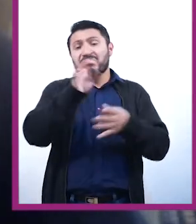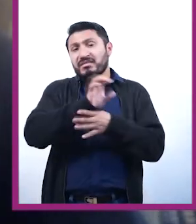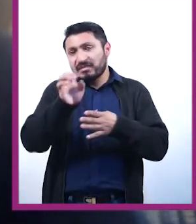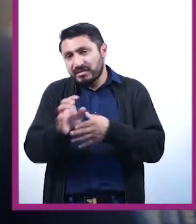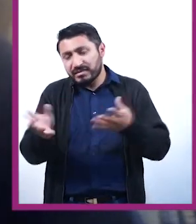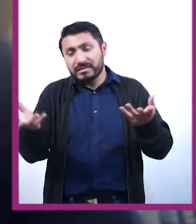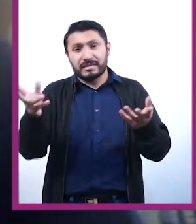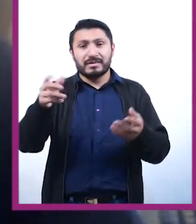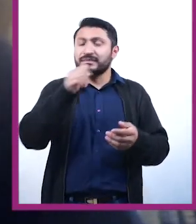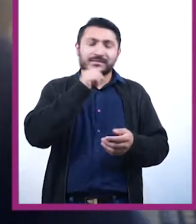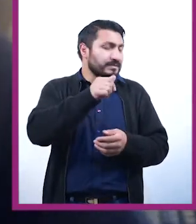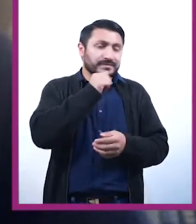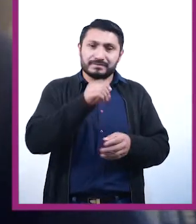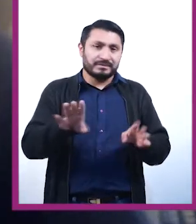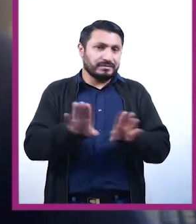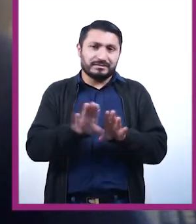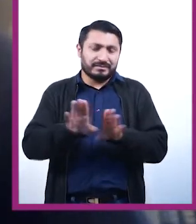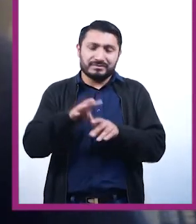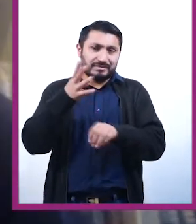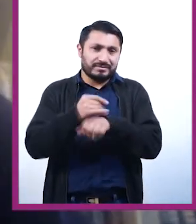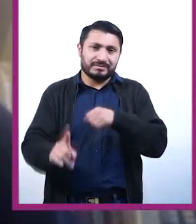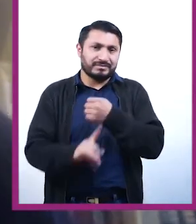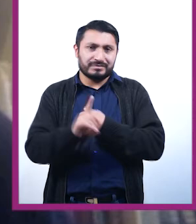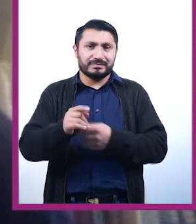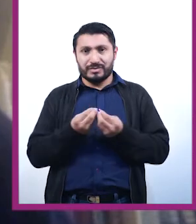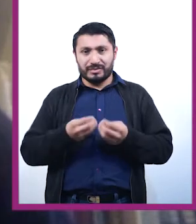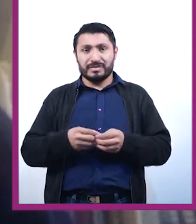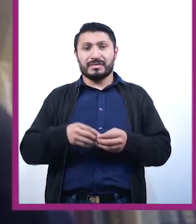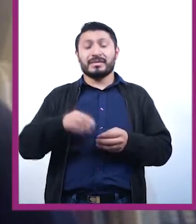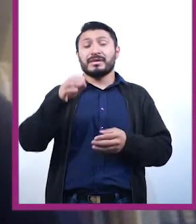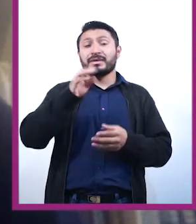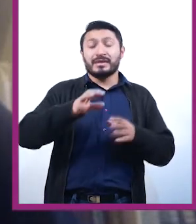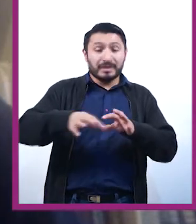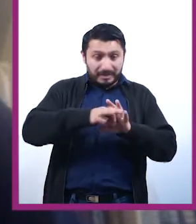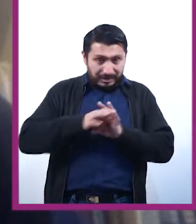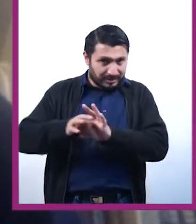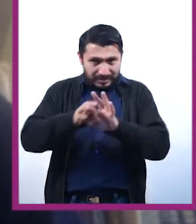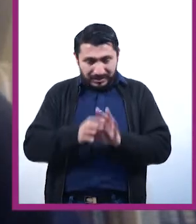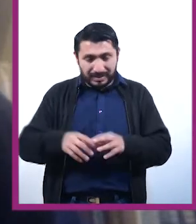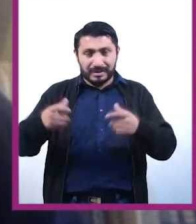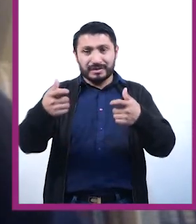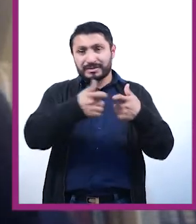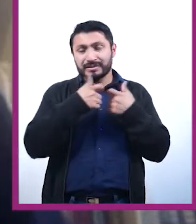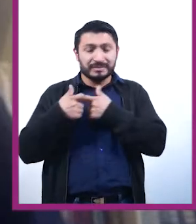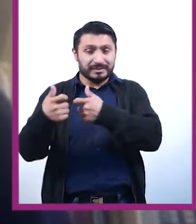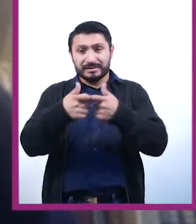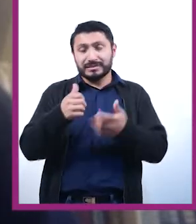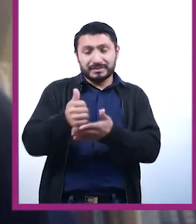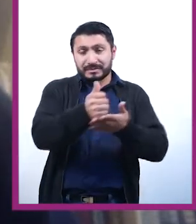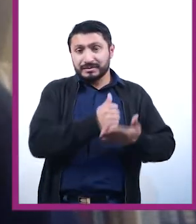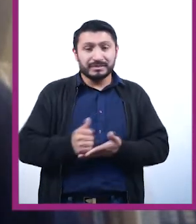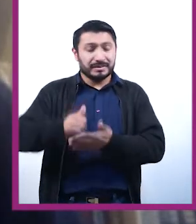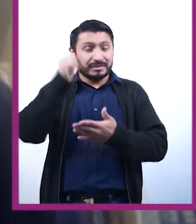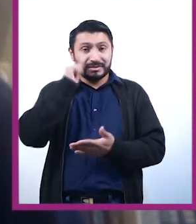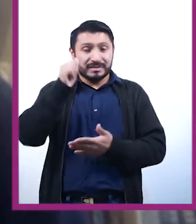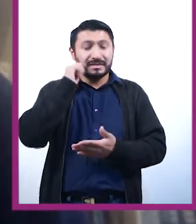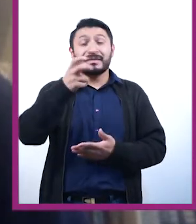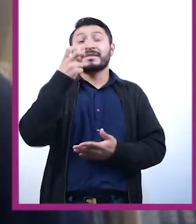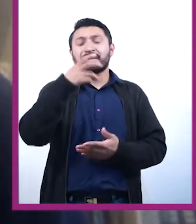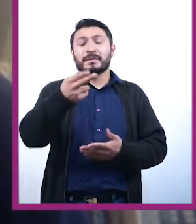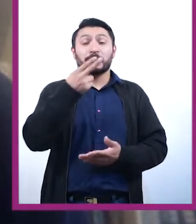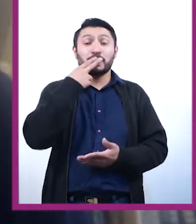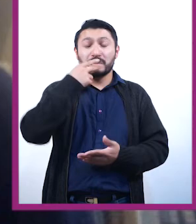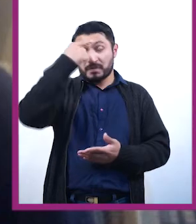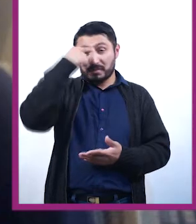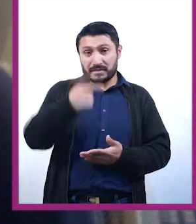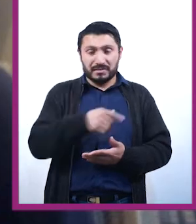allá no vamos a resolver ningún problema. Entonces, la unidad y la cooperación es siempre lo que sirve para